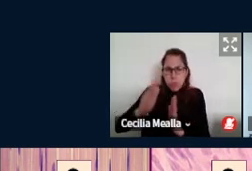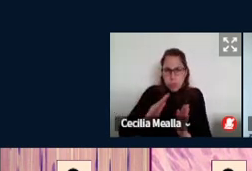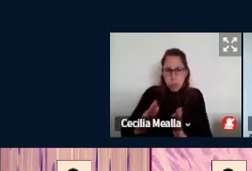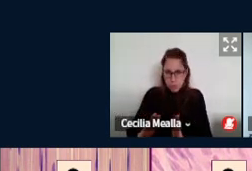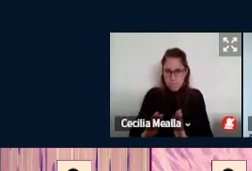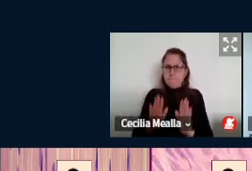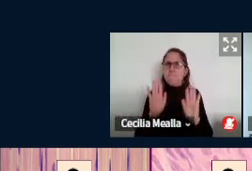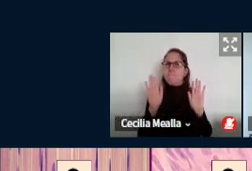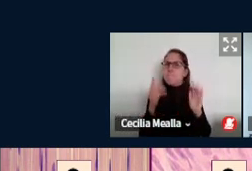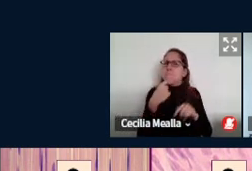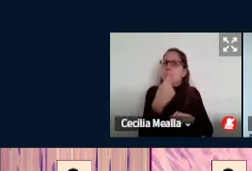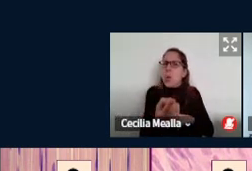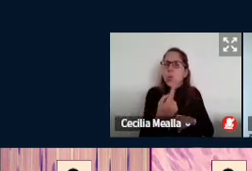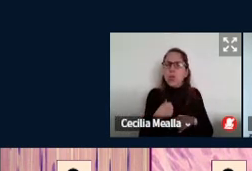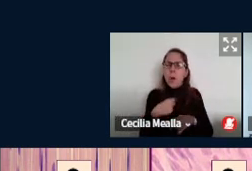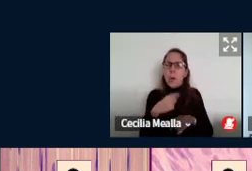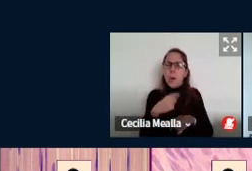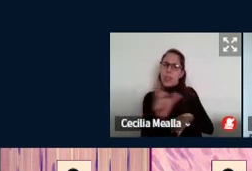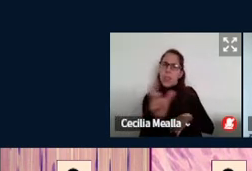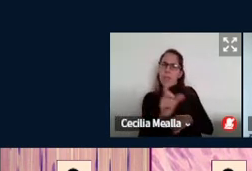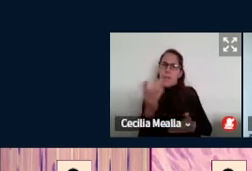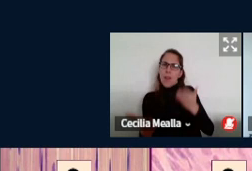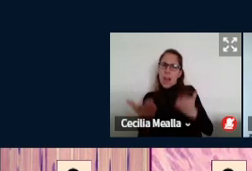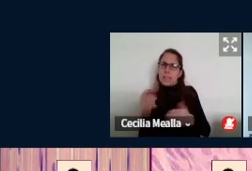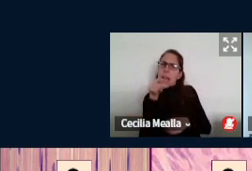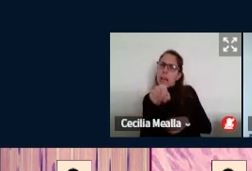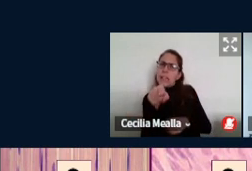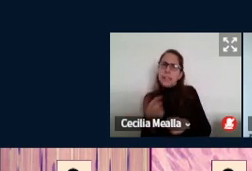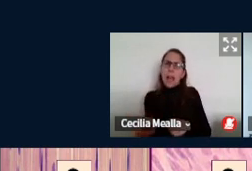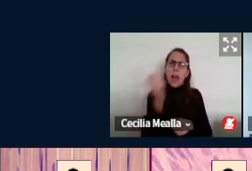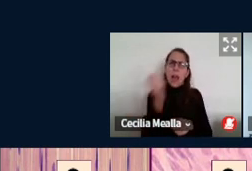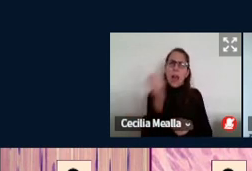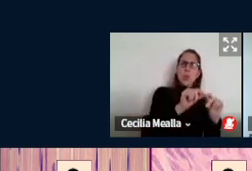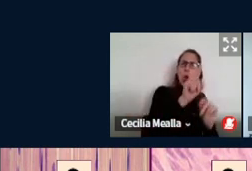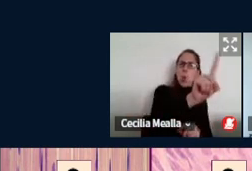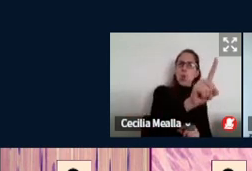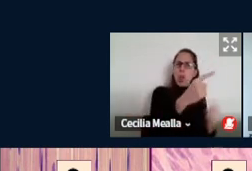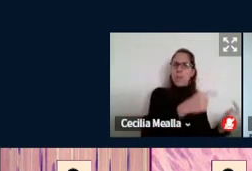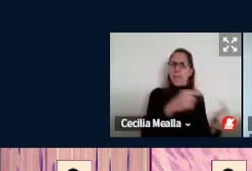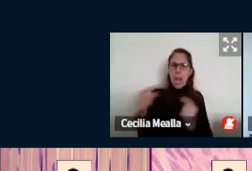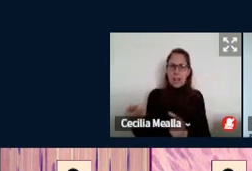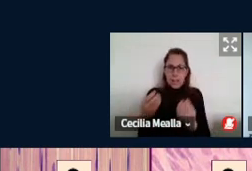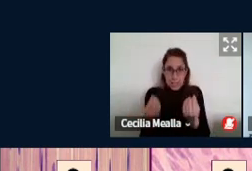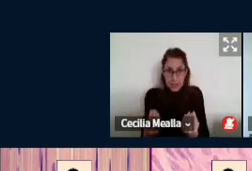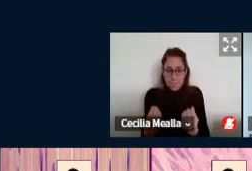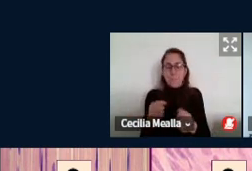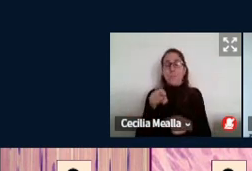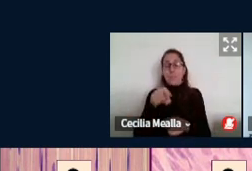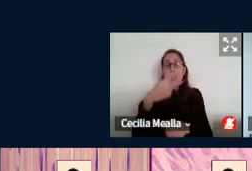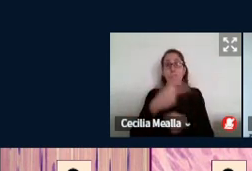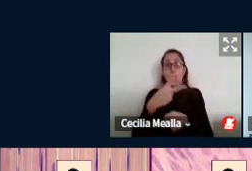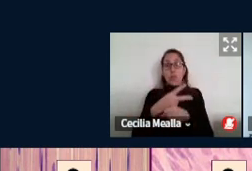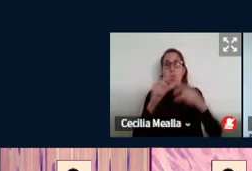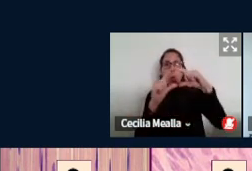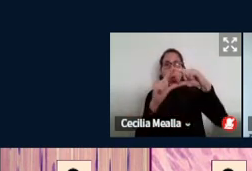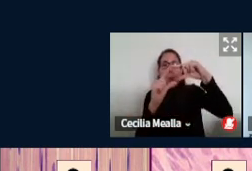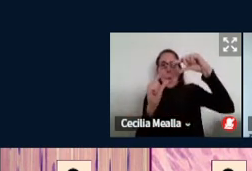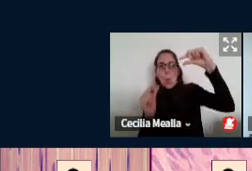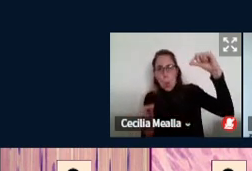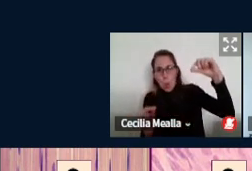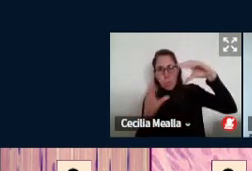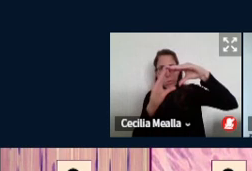es la diferencia, ¿sí? Con lo que vimos recién? Ese núcleo, que es ovalado,